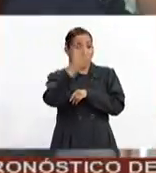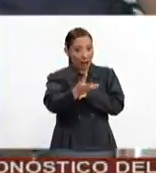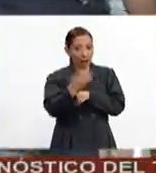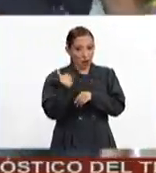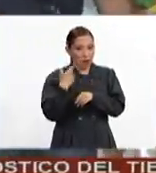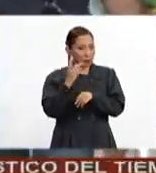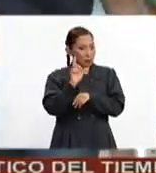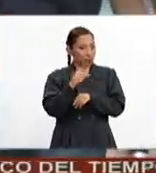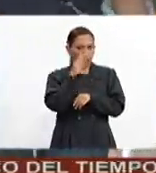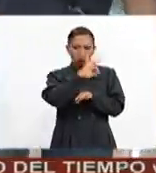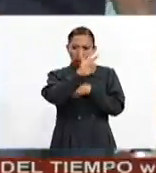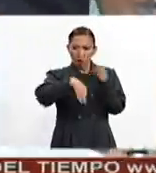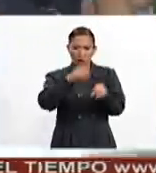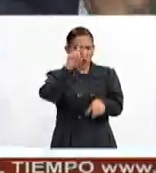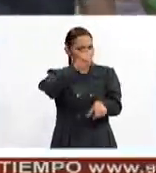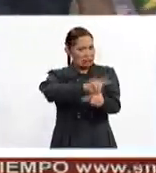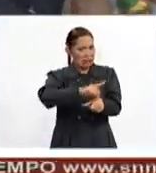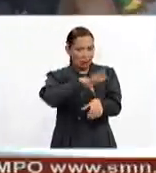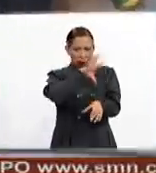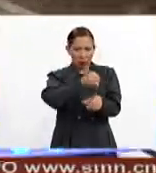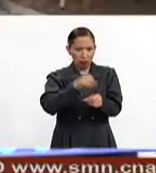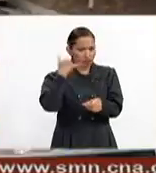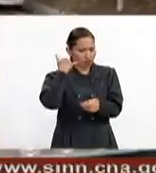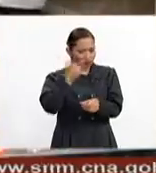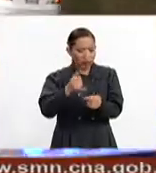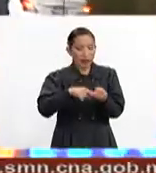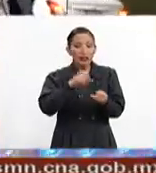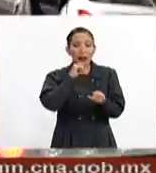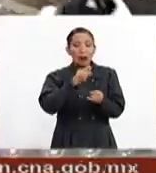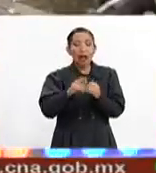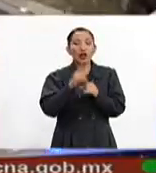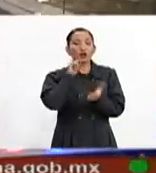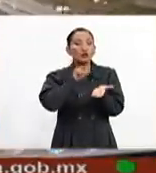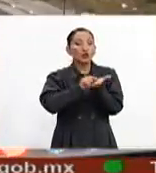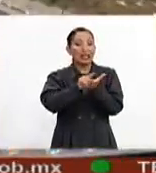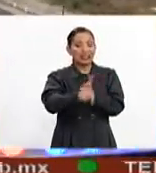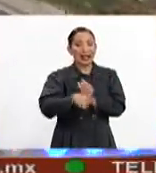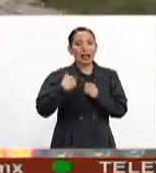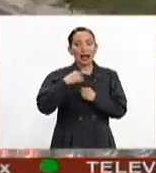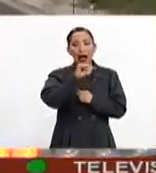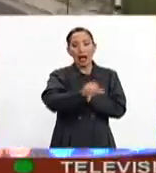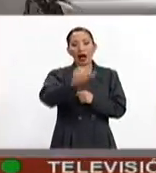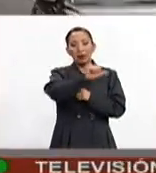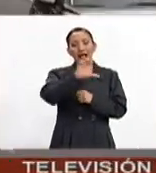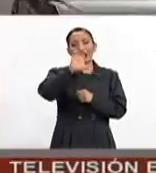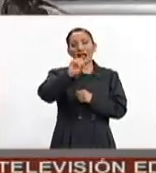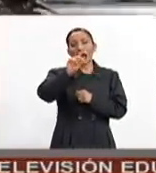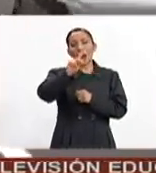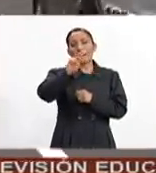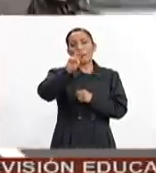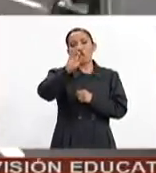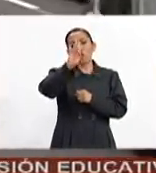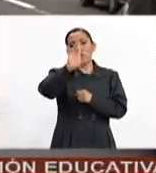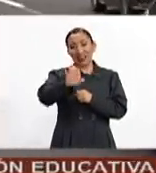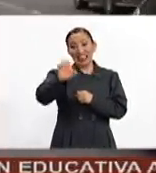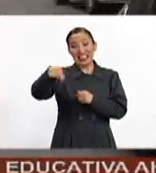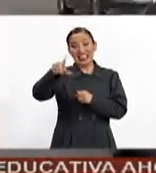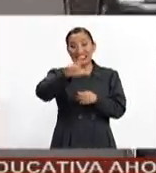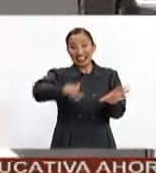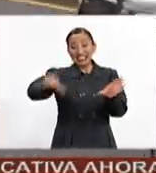que funciona las 24 horas del día y también a través del Twitter en la cuenta @CAPUFE, que ya tiene más